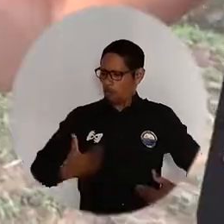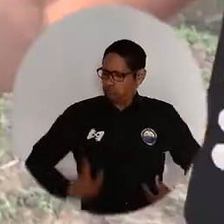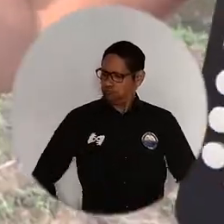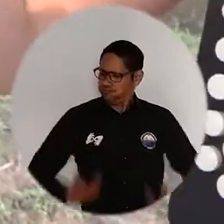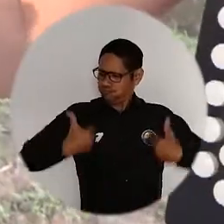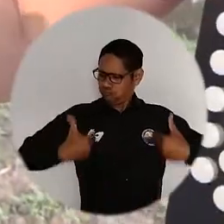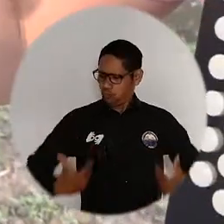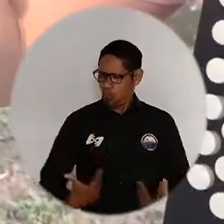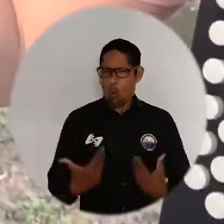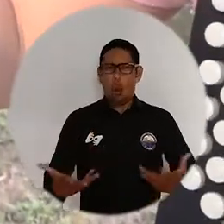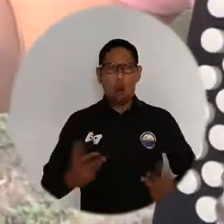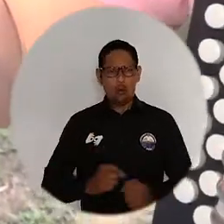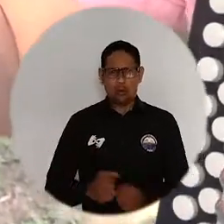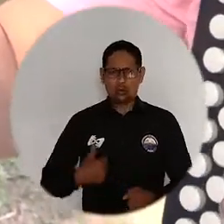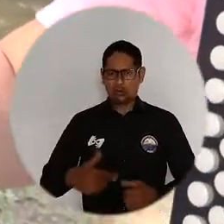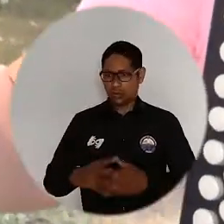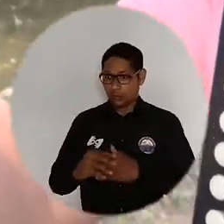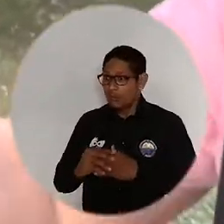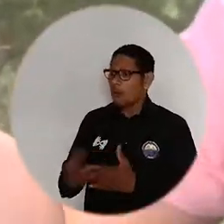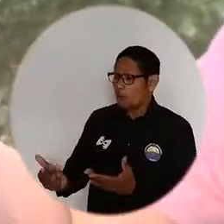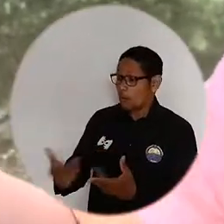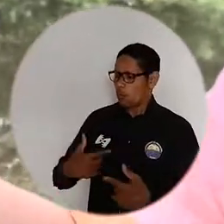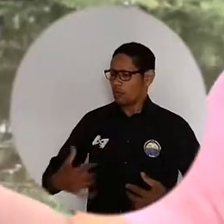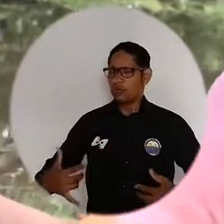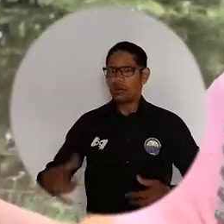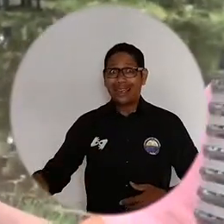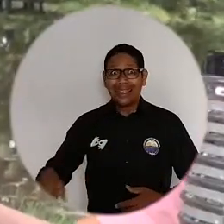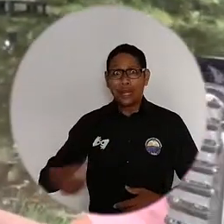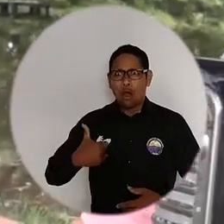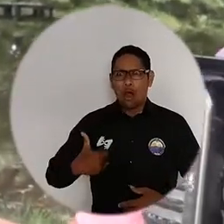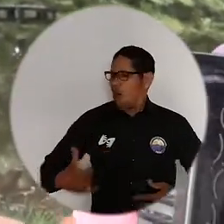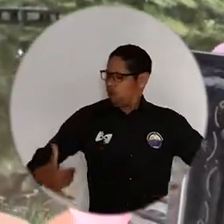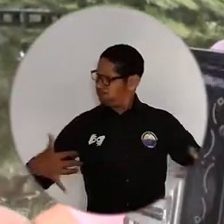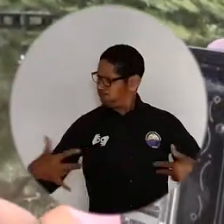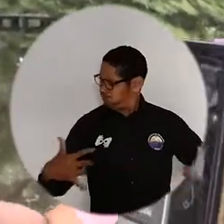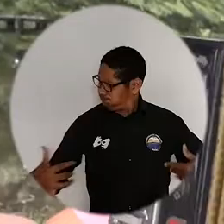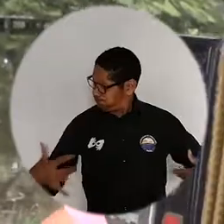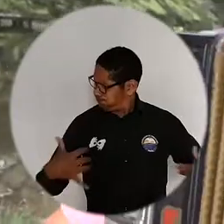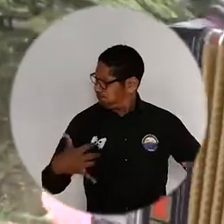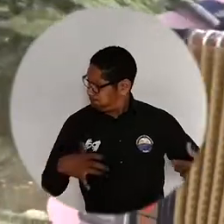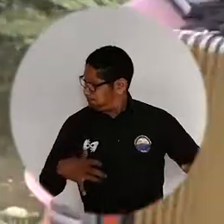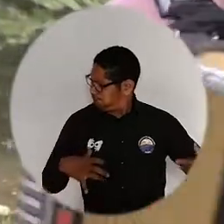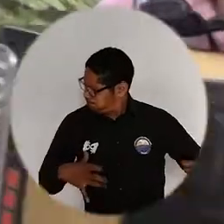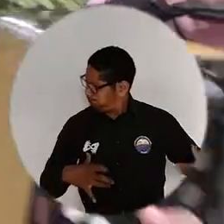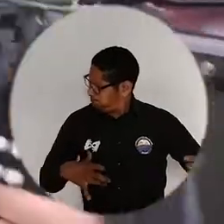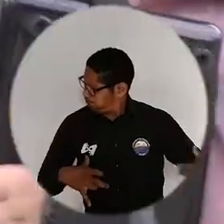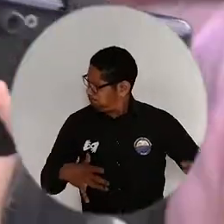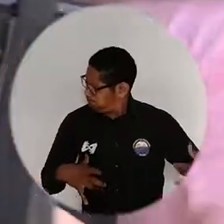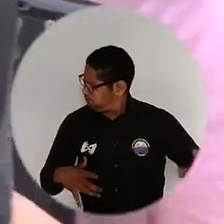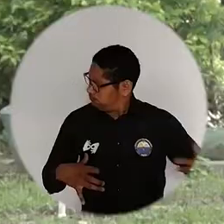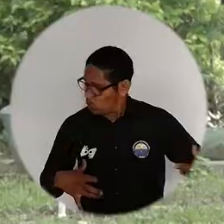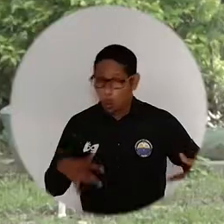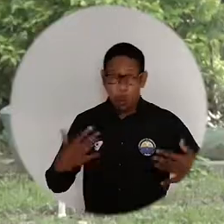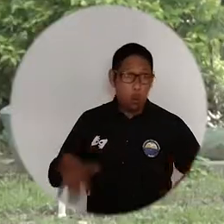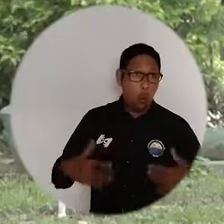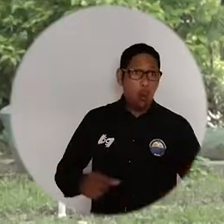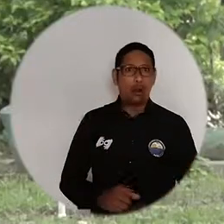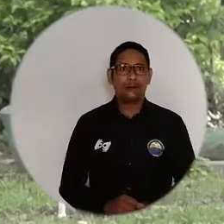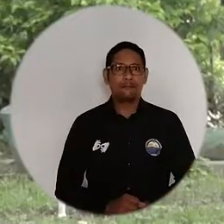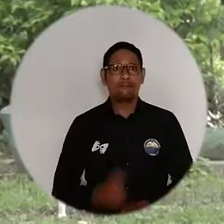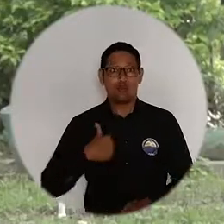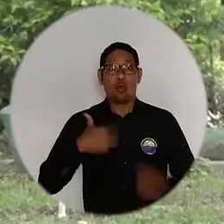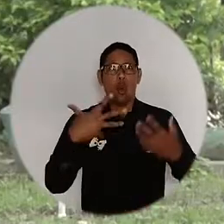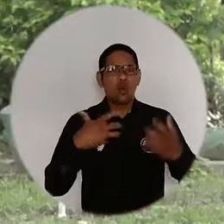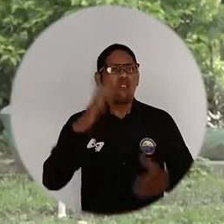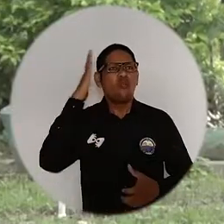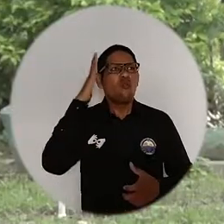acordeón, ¿no? Ponía así a hacerle así y lo sugestionaba y con eso él creía y empezaba a tocar con ese gana. ¿Viste? Quiero ser un